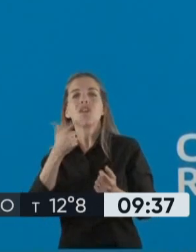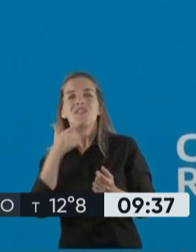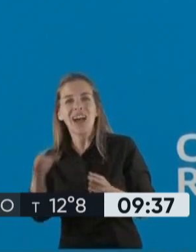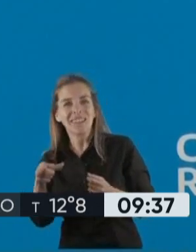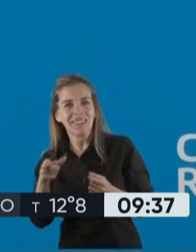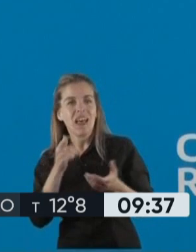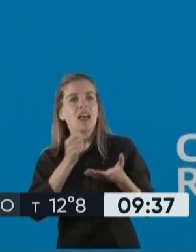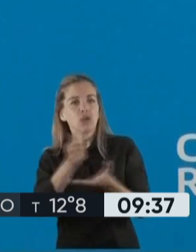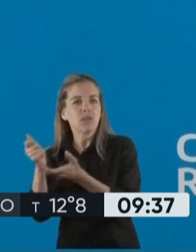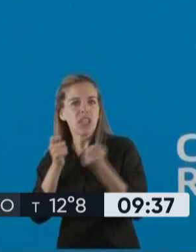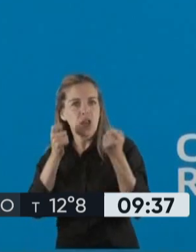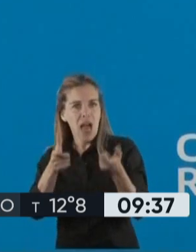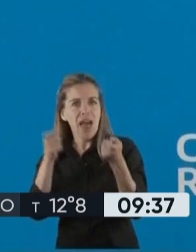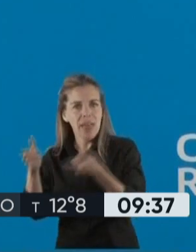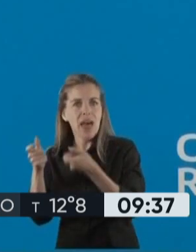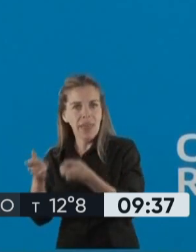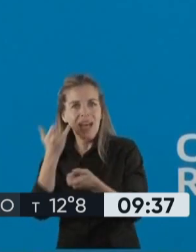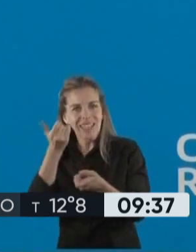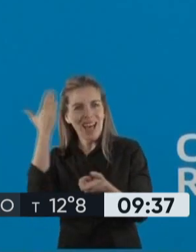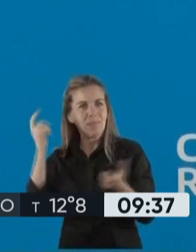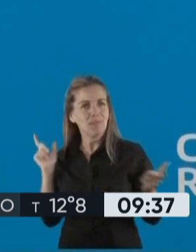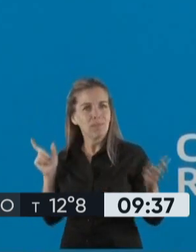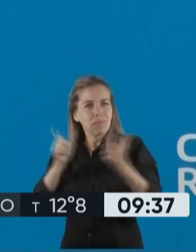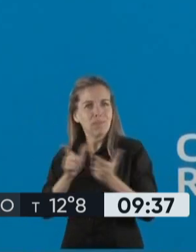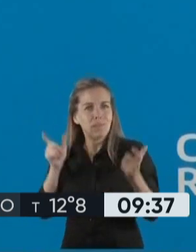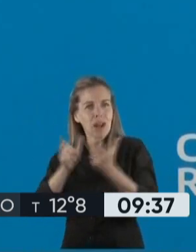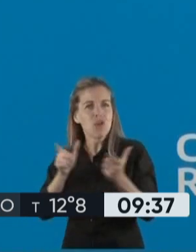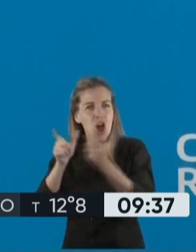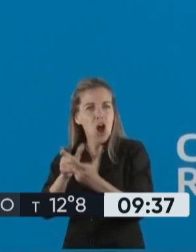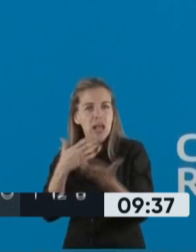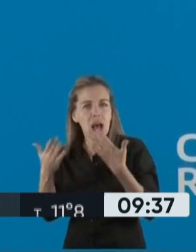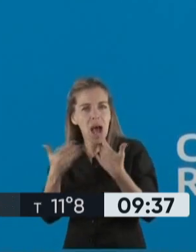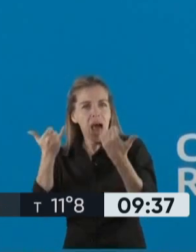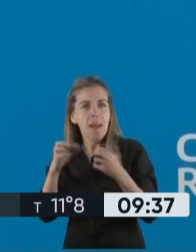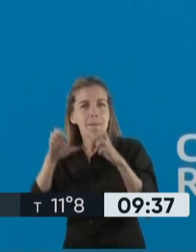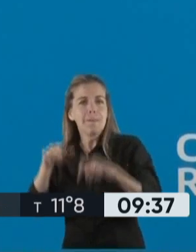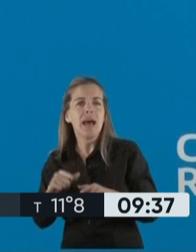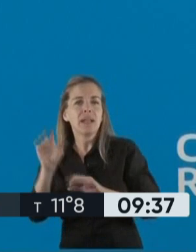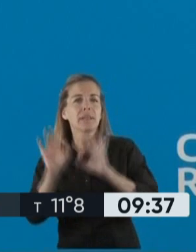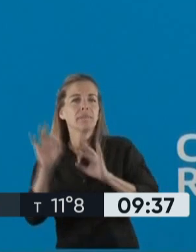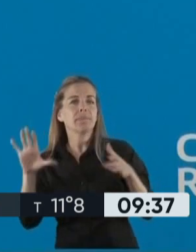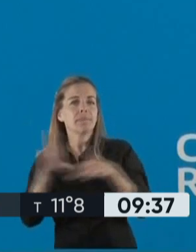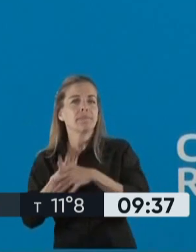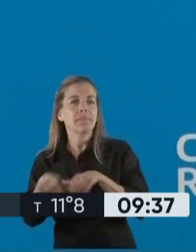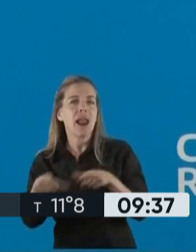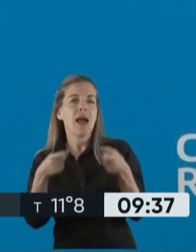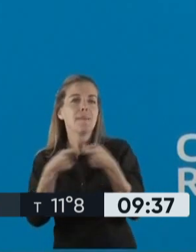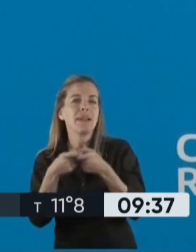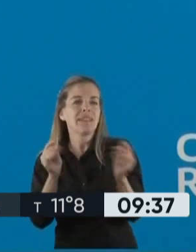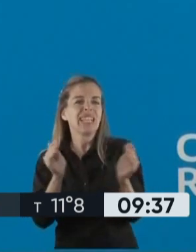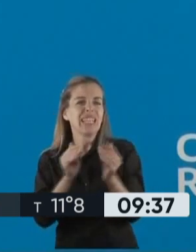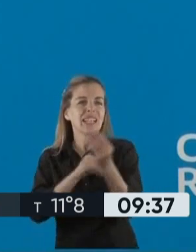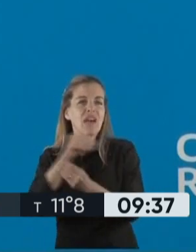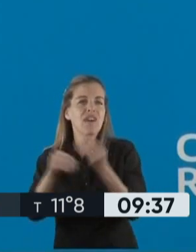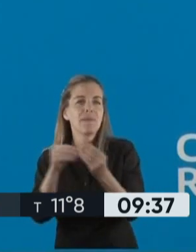han tenido reuniones y han tenido encuentros en el último tiempo en el cual hay planes específicos y especiales para las pymes, y de hecho las